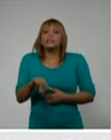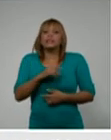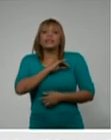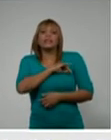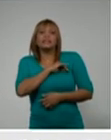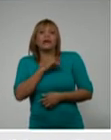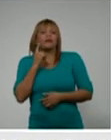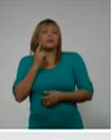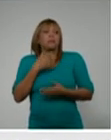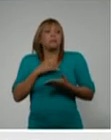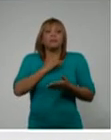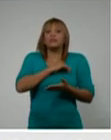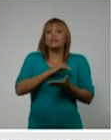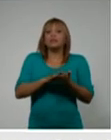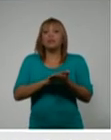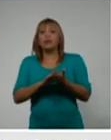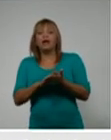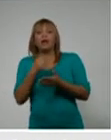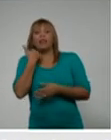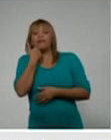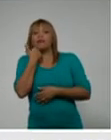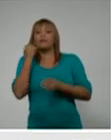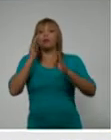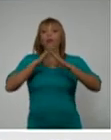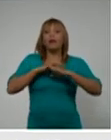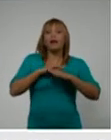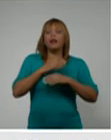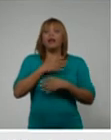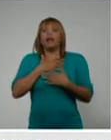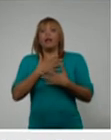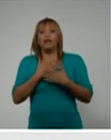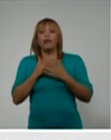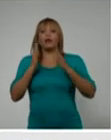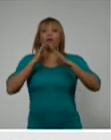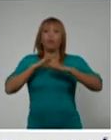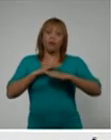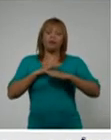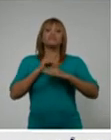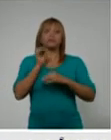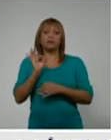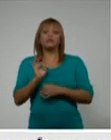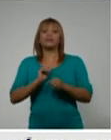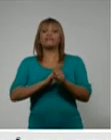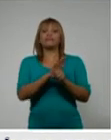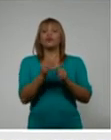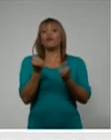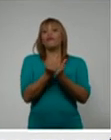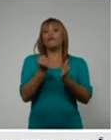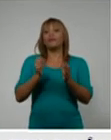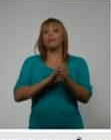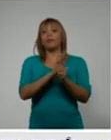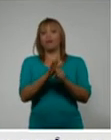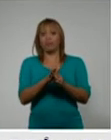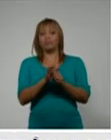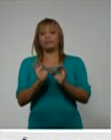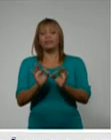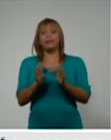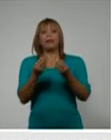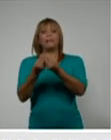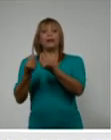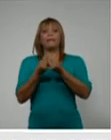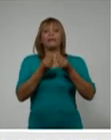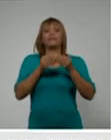tiene y lamentablemente en estado de asintomático todavía, pues transmite la